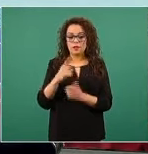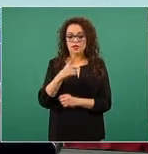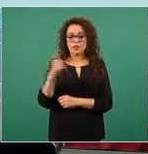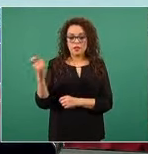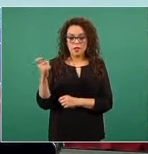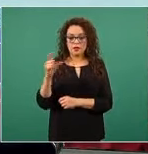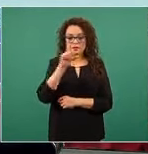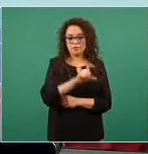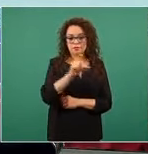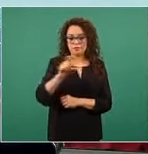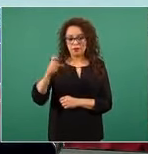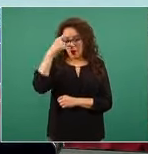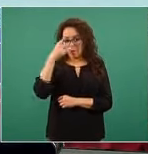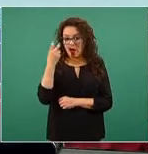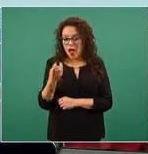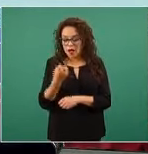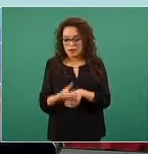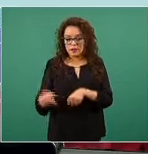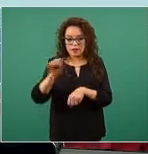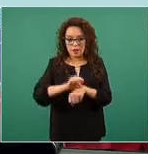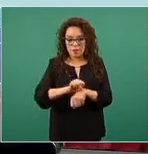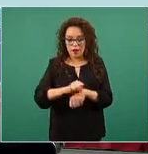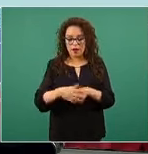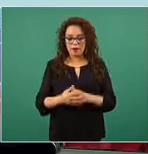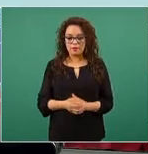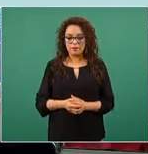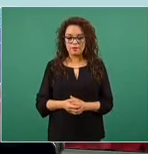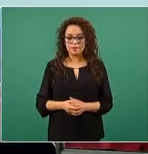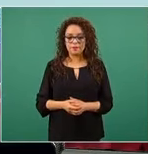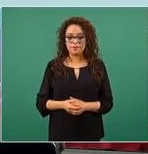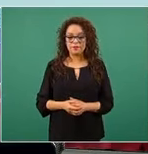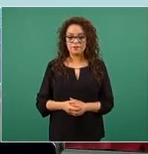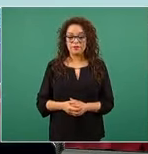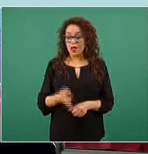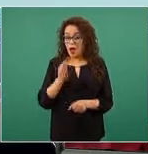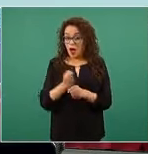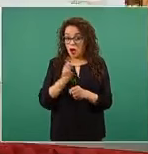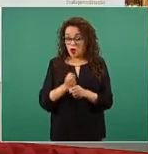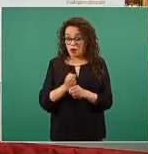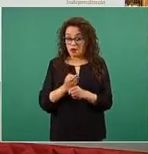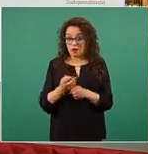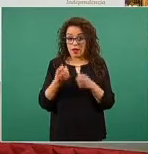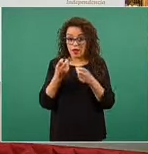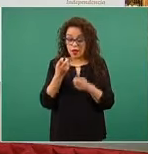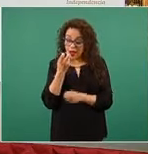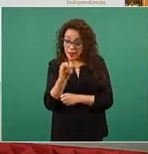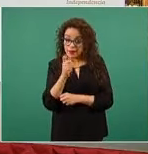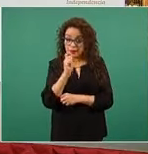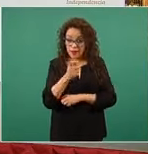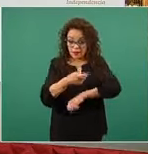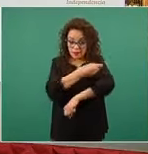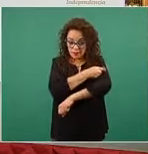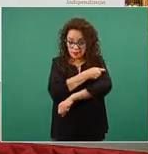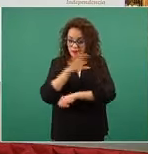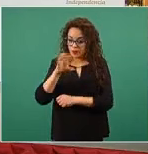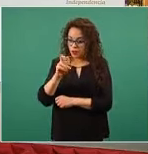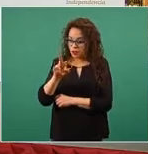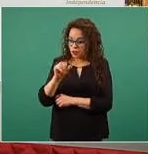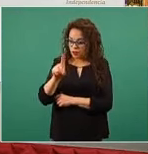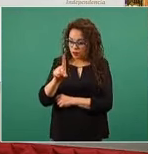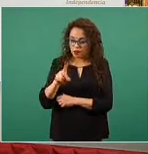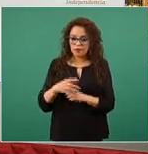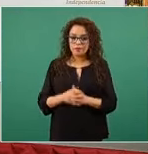2.637.100 dosis para esta semana. Hasta aquí, vacunación COVID.